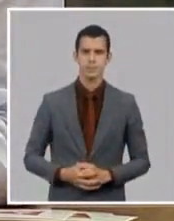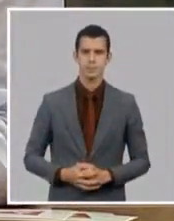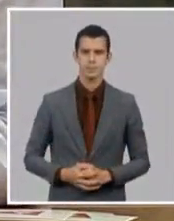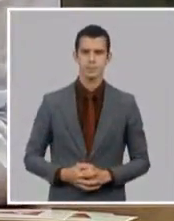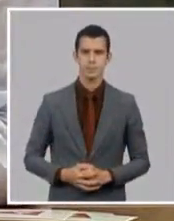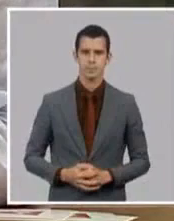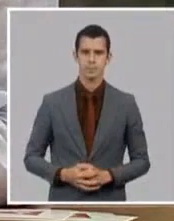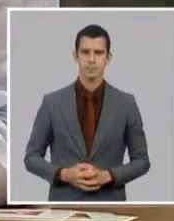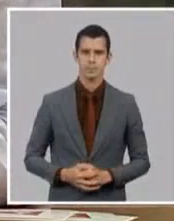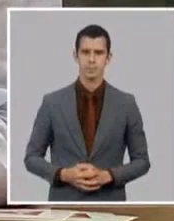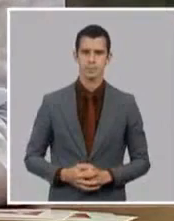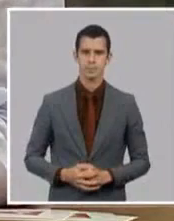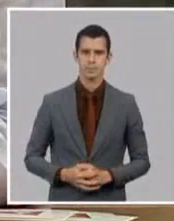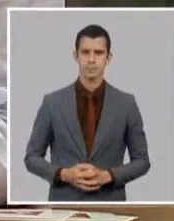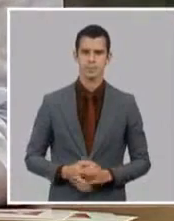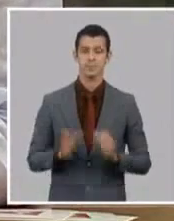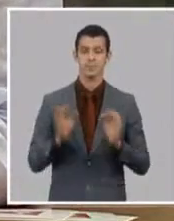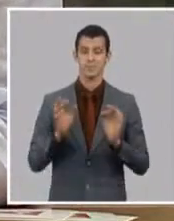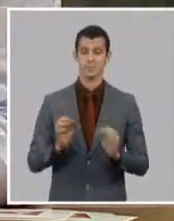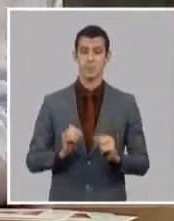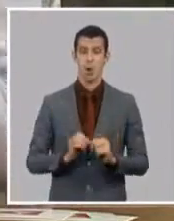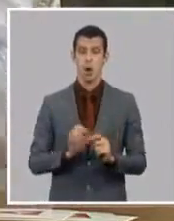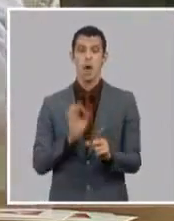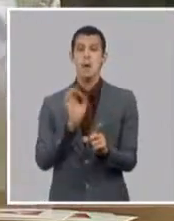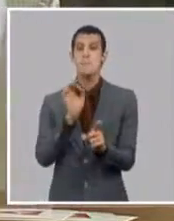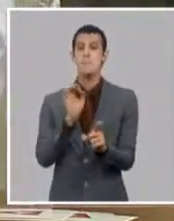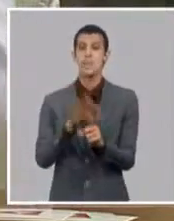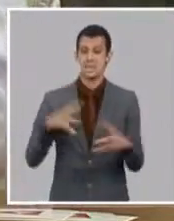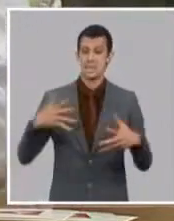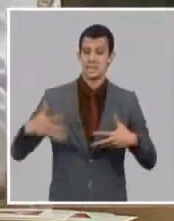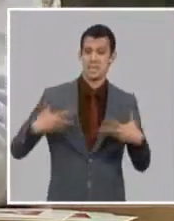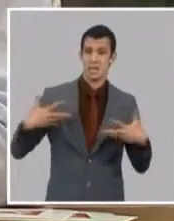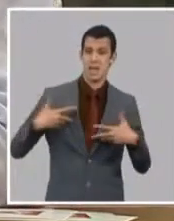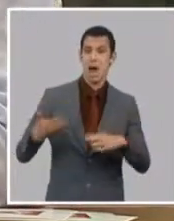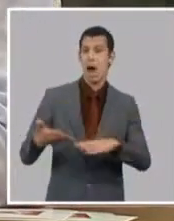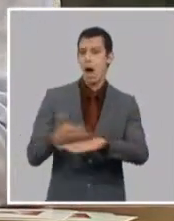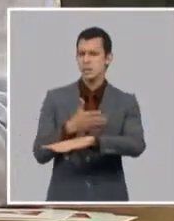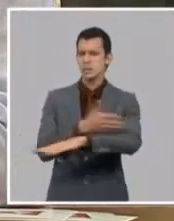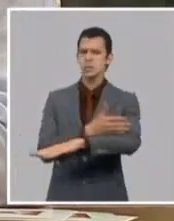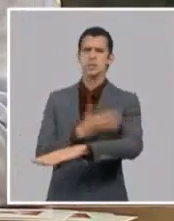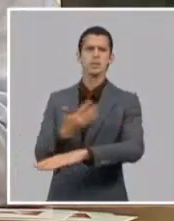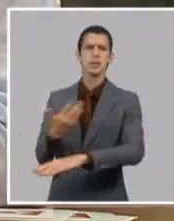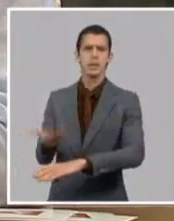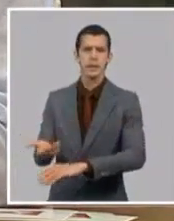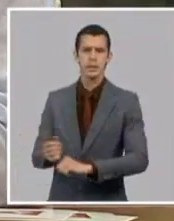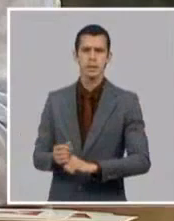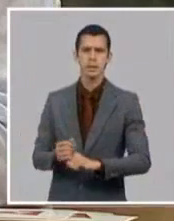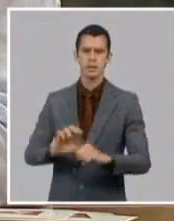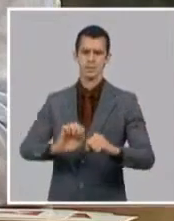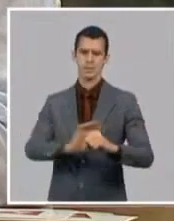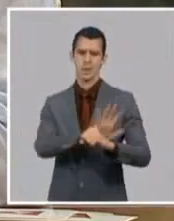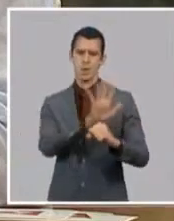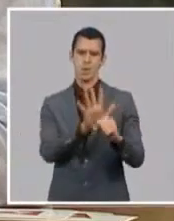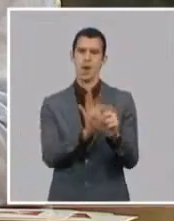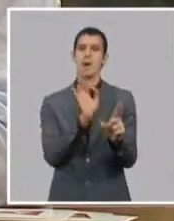pandémico, empezaban a darse resultados que se fueron dando consecutivamente de las